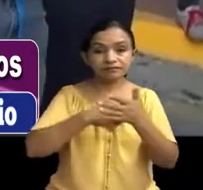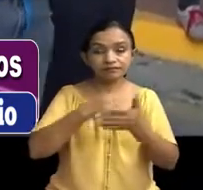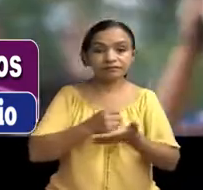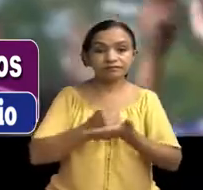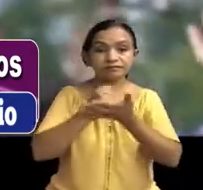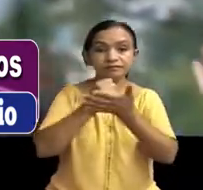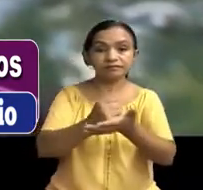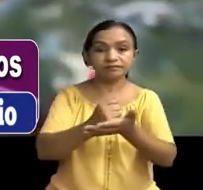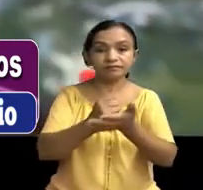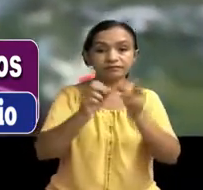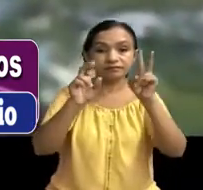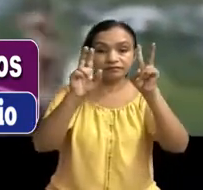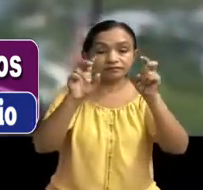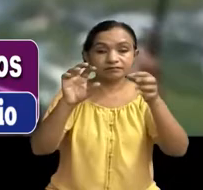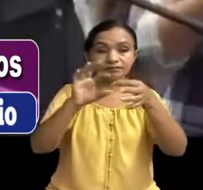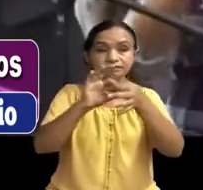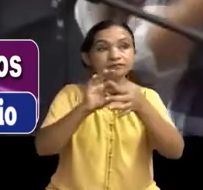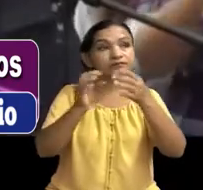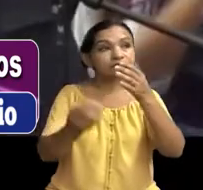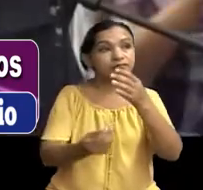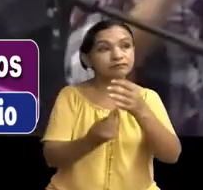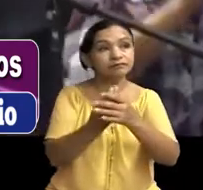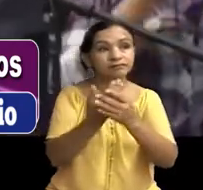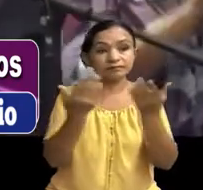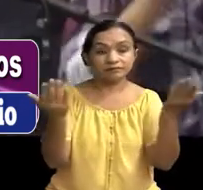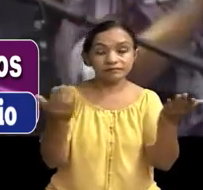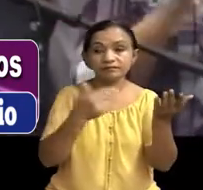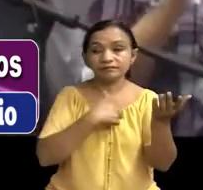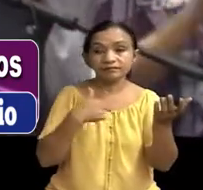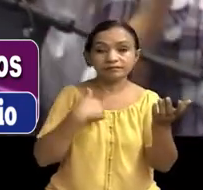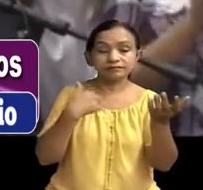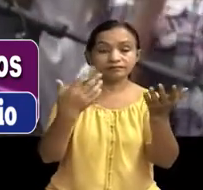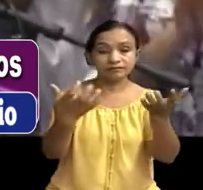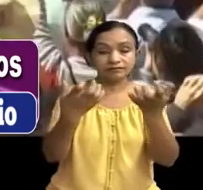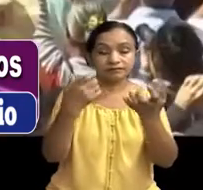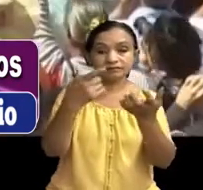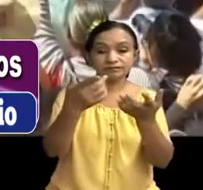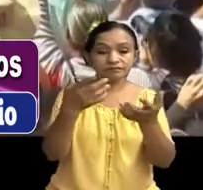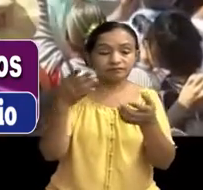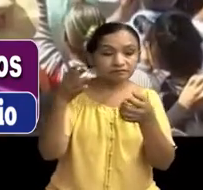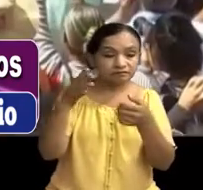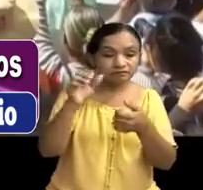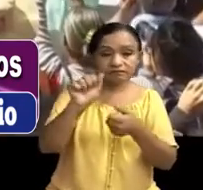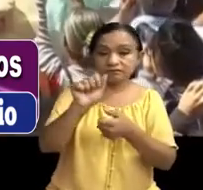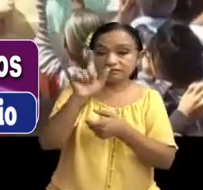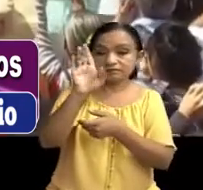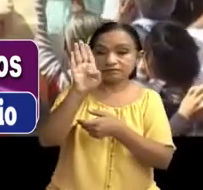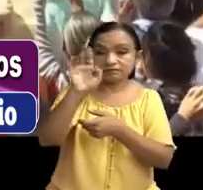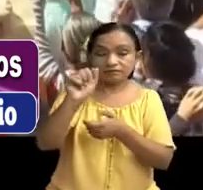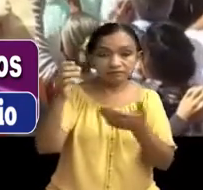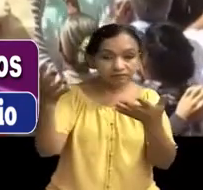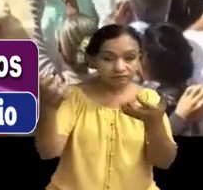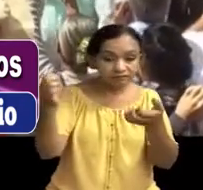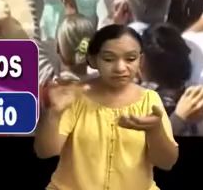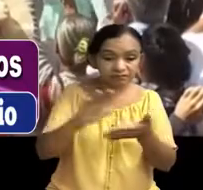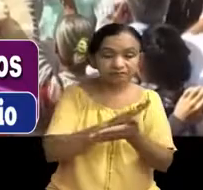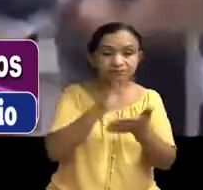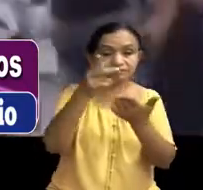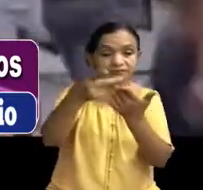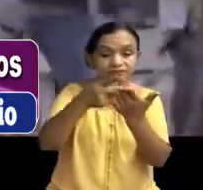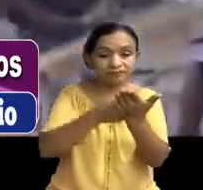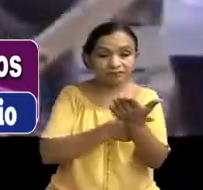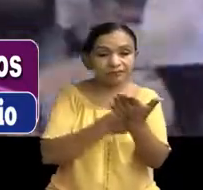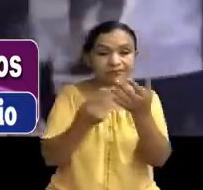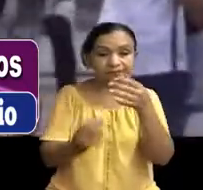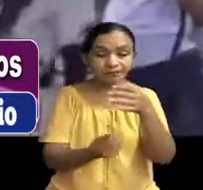en este marco de unidad y de integración, ¿verdad? Claro, por eso es que ellos pretenden destruir el ALBA. ¿verdad? Por eso pretenden destruir estos proyectos de integración,